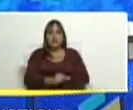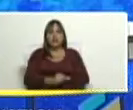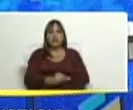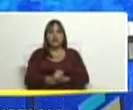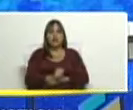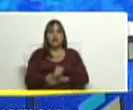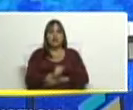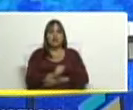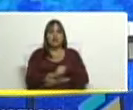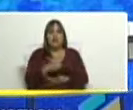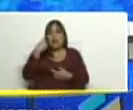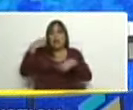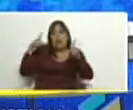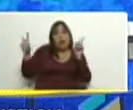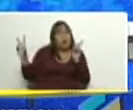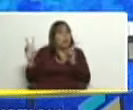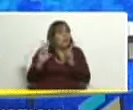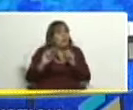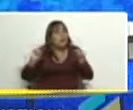No creo.